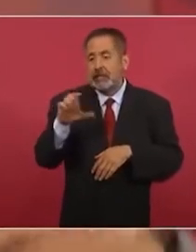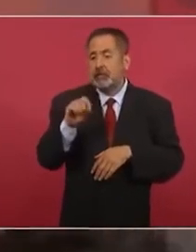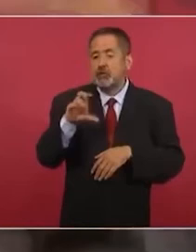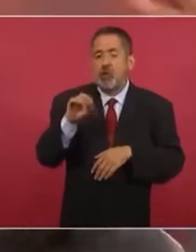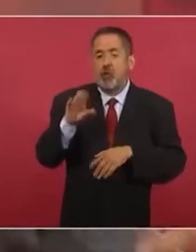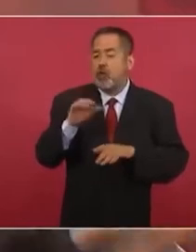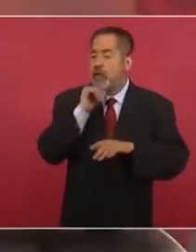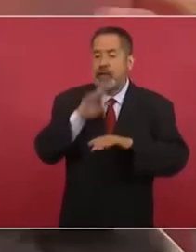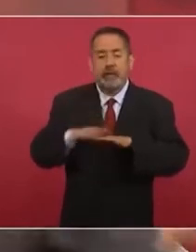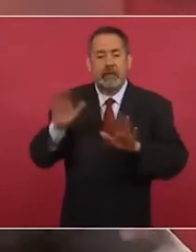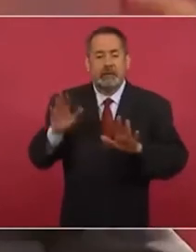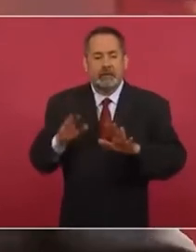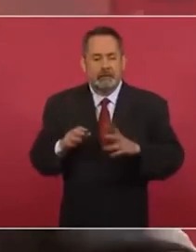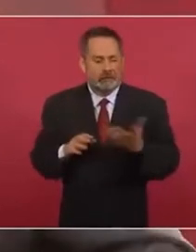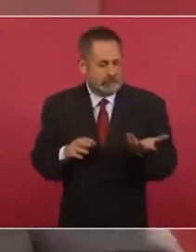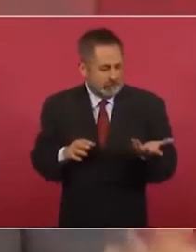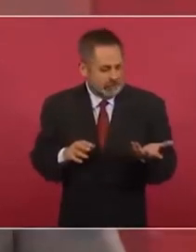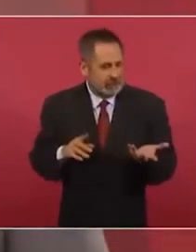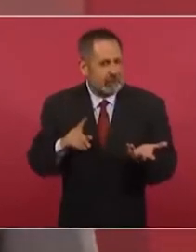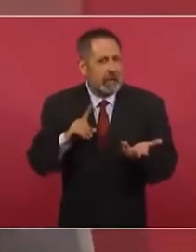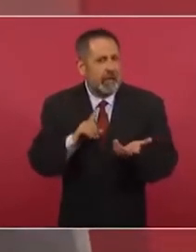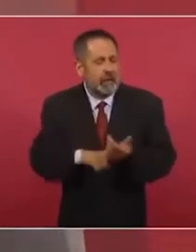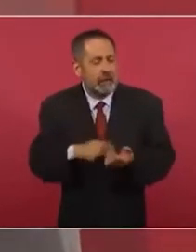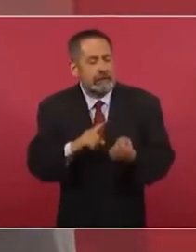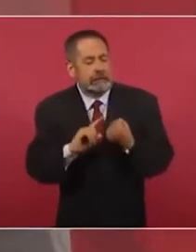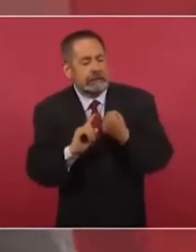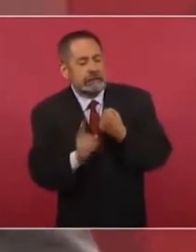porque el plan que tenían